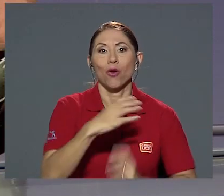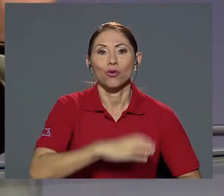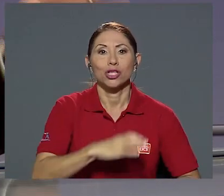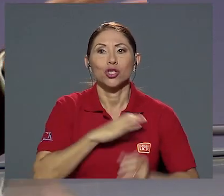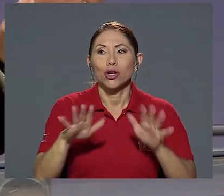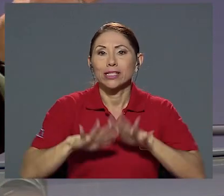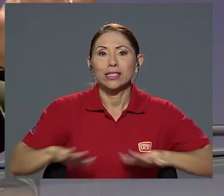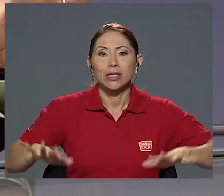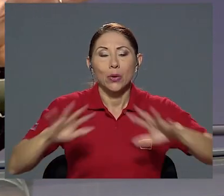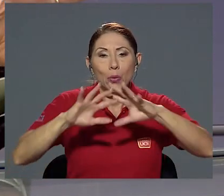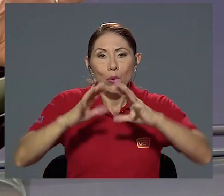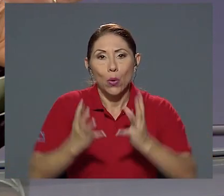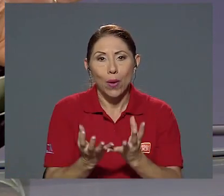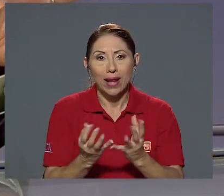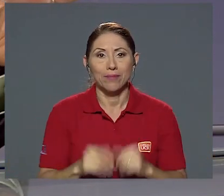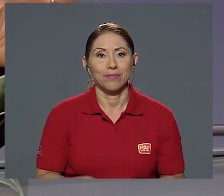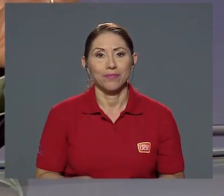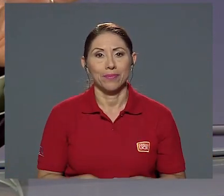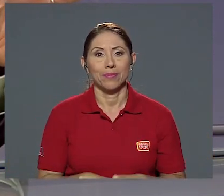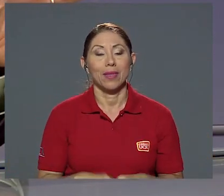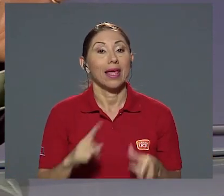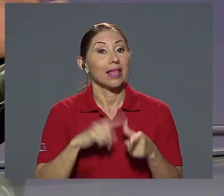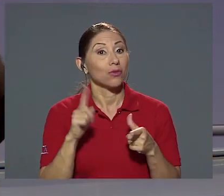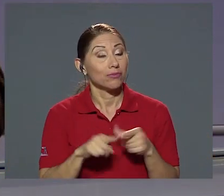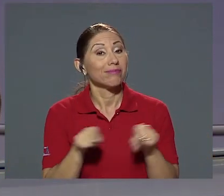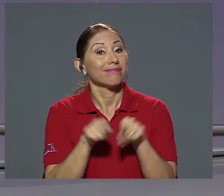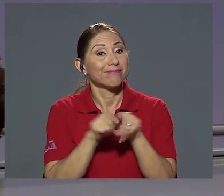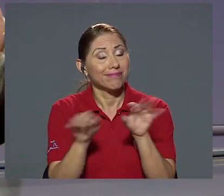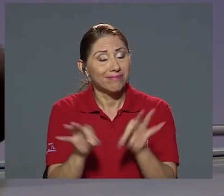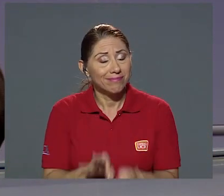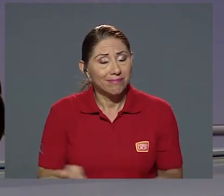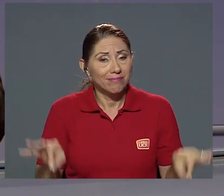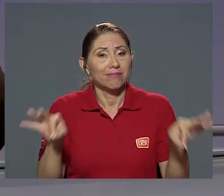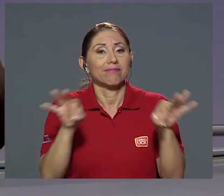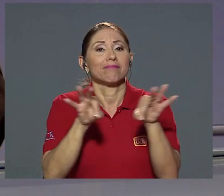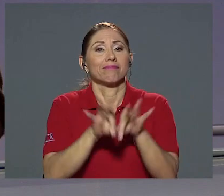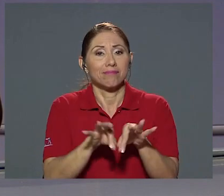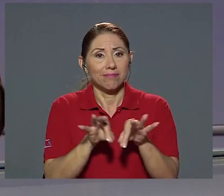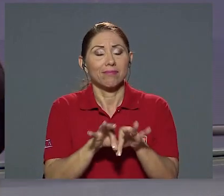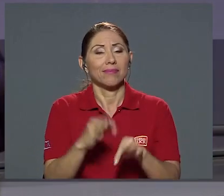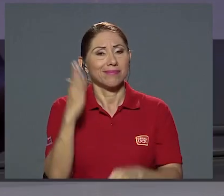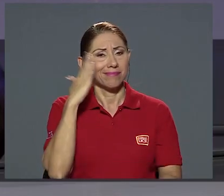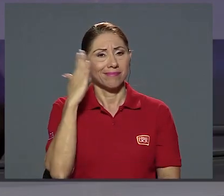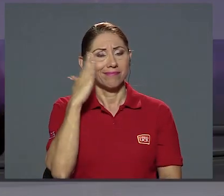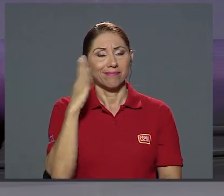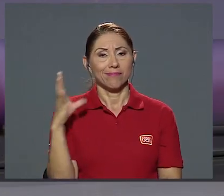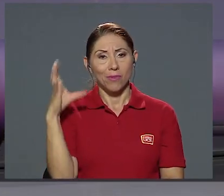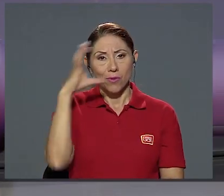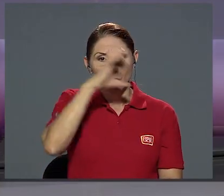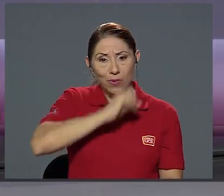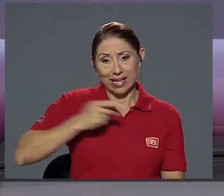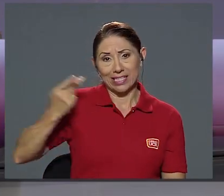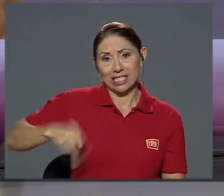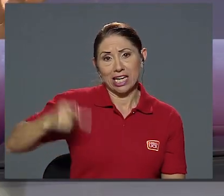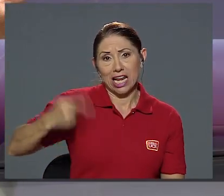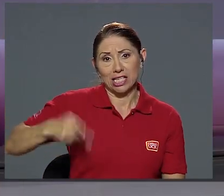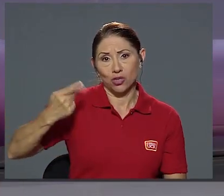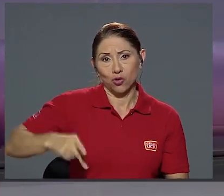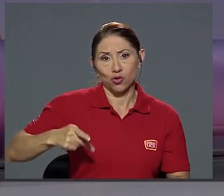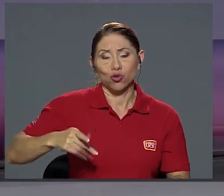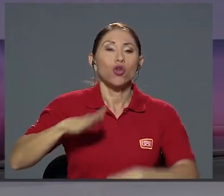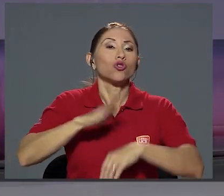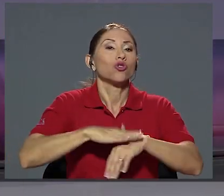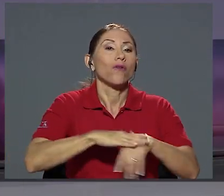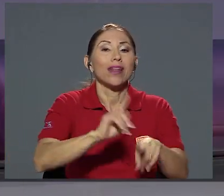Entonces, además de lo que menciona Alberto, es importante tomar en cuenta estos riesgos que se ciernen sobre las